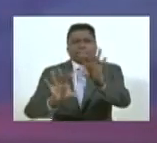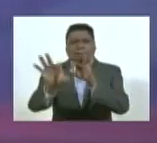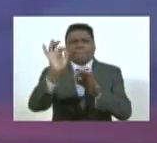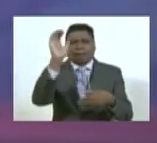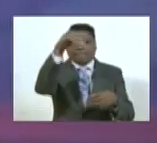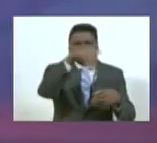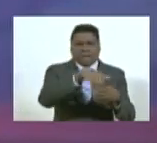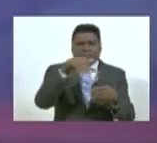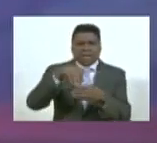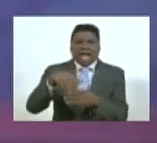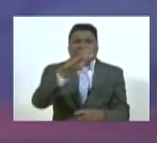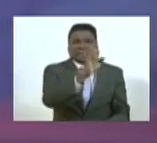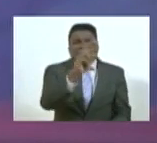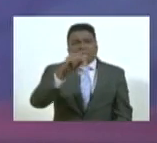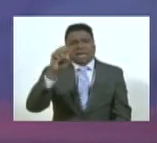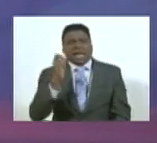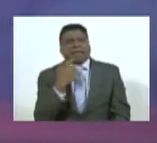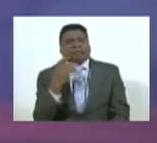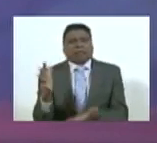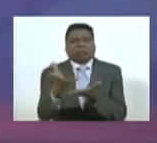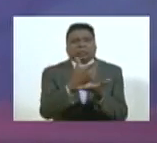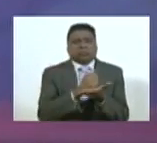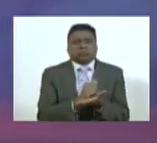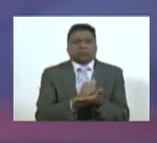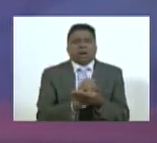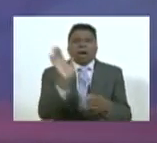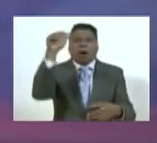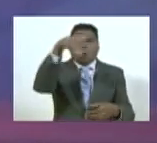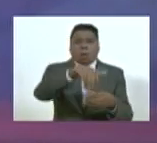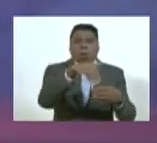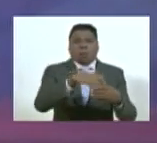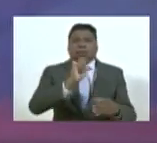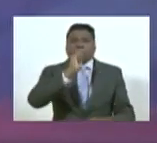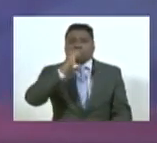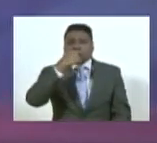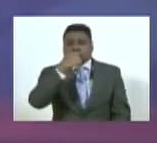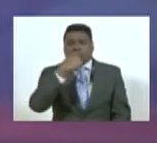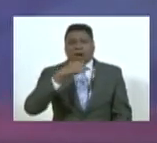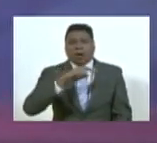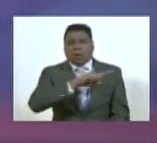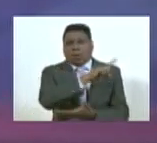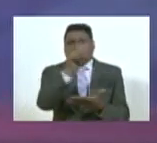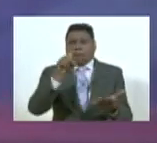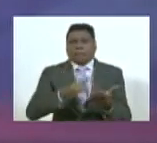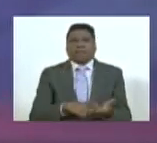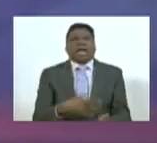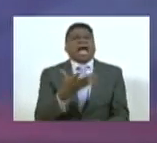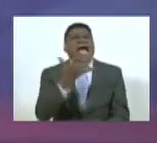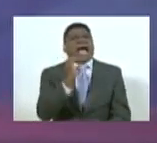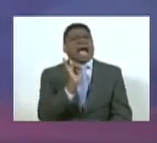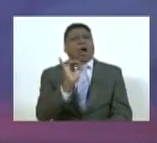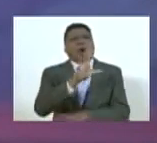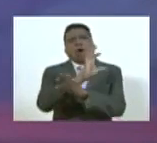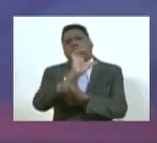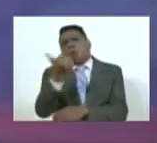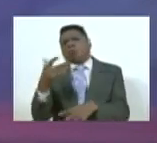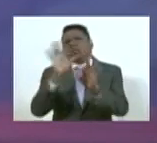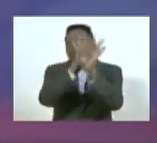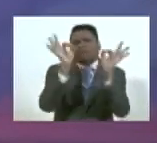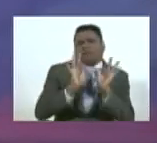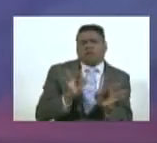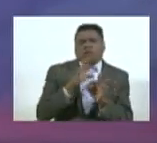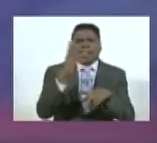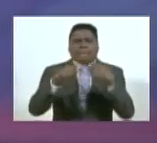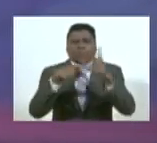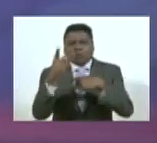ser, usted ya había adelantado por el voto directo, secreto y universal, si hay otro mecanismo que se pueda contemplar en ese